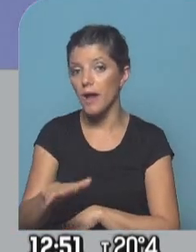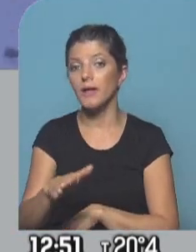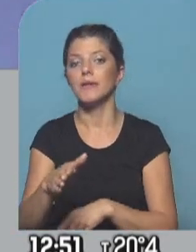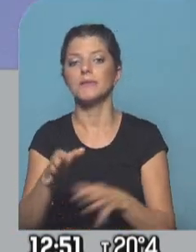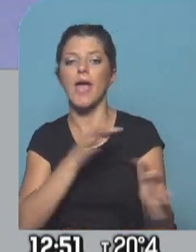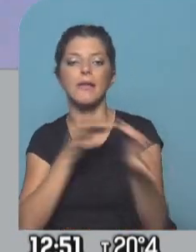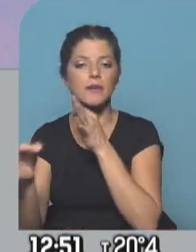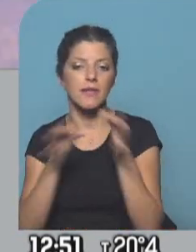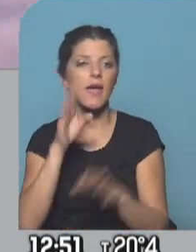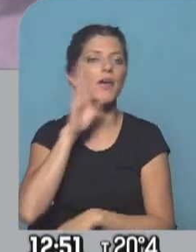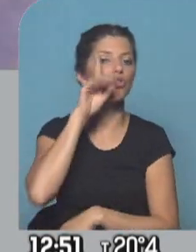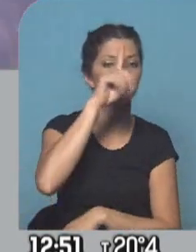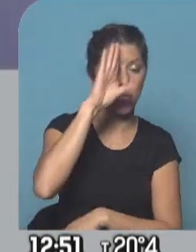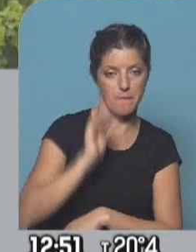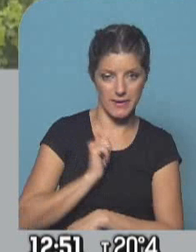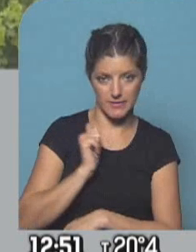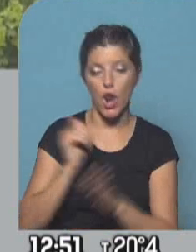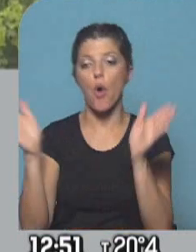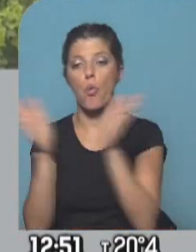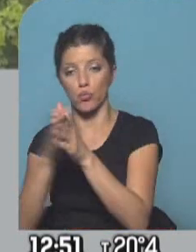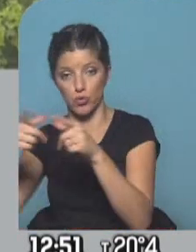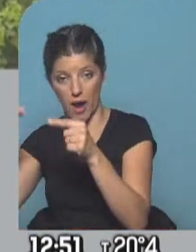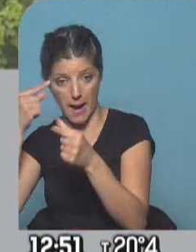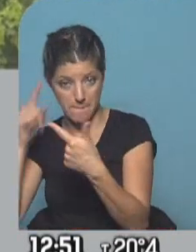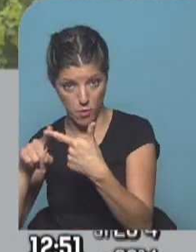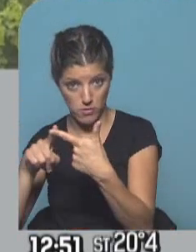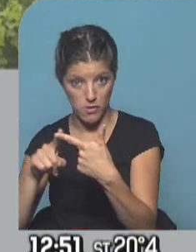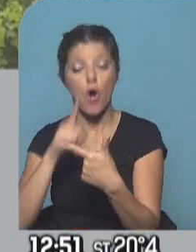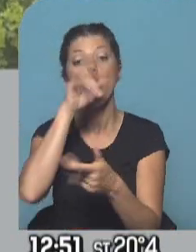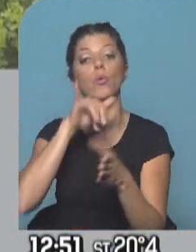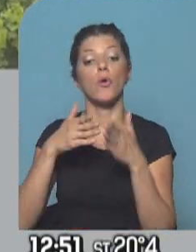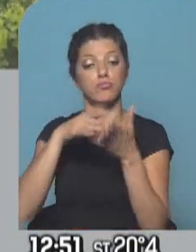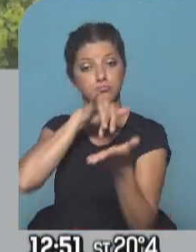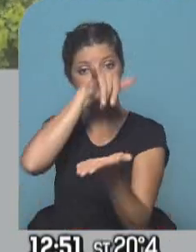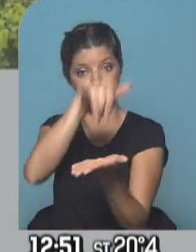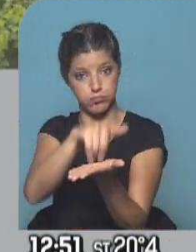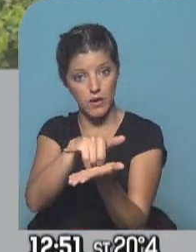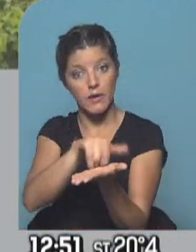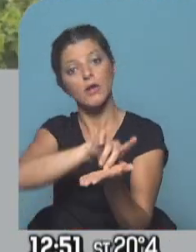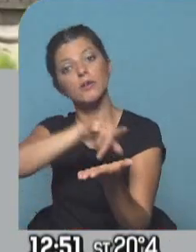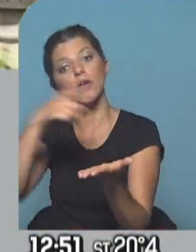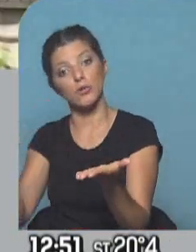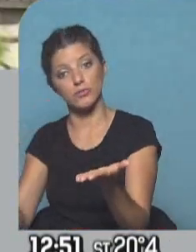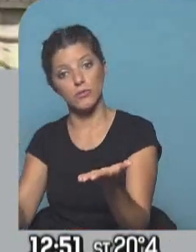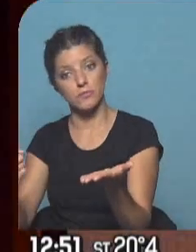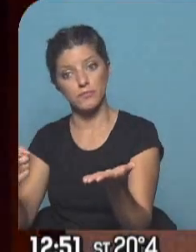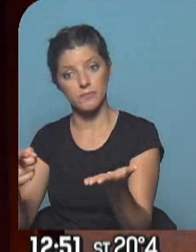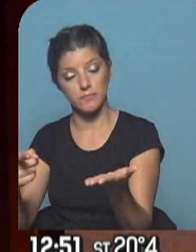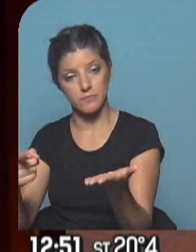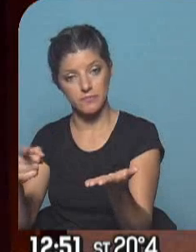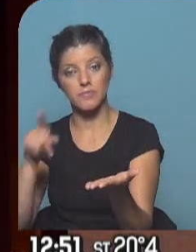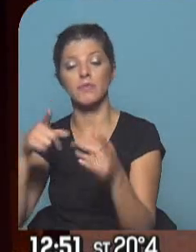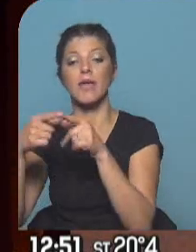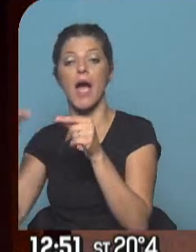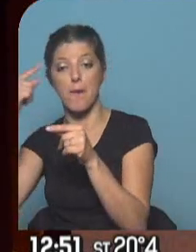militares de los Estados Unidos y Japón, uno con el portaaviones nuclear, el Ronald Reagan, y otro con el destructor ICE Japón, en lo que